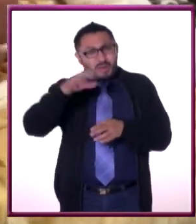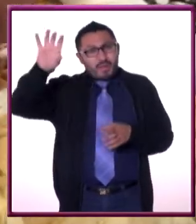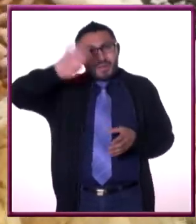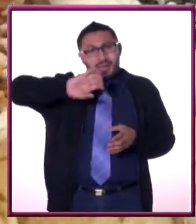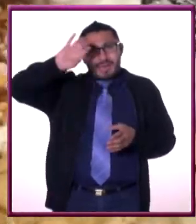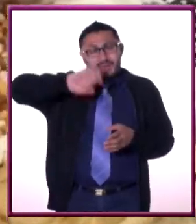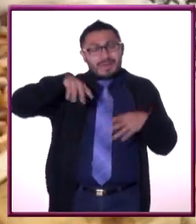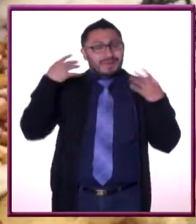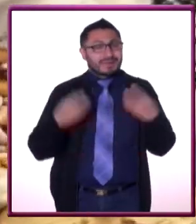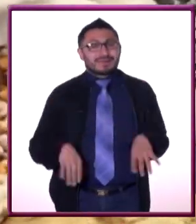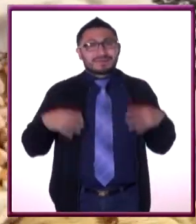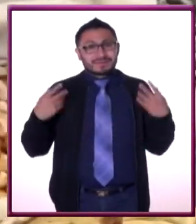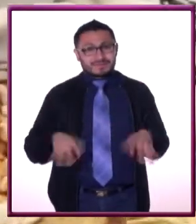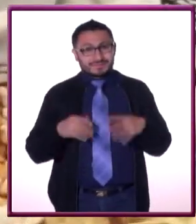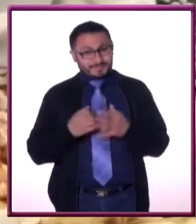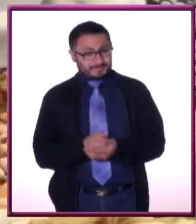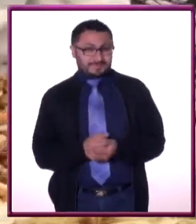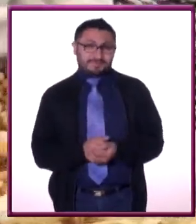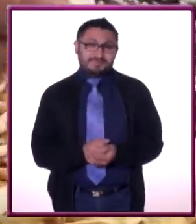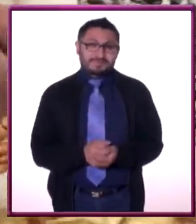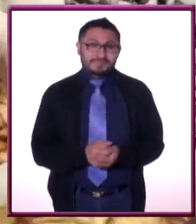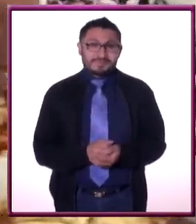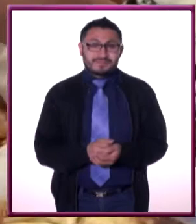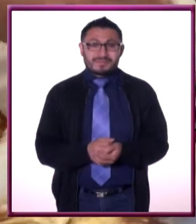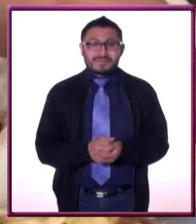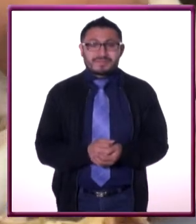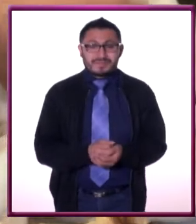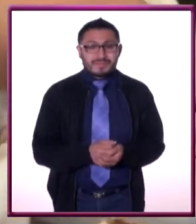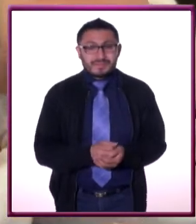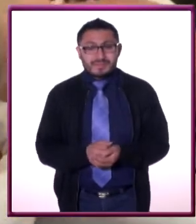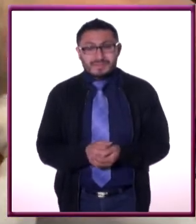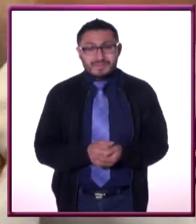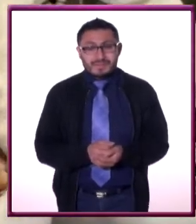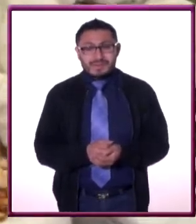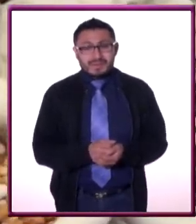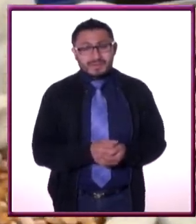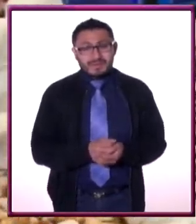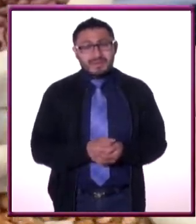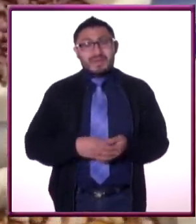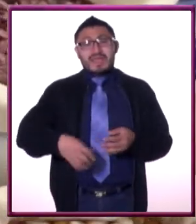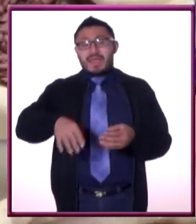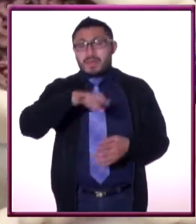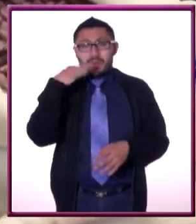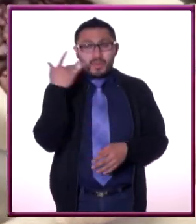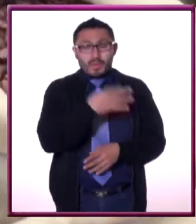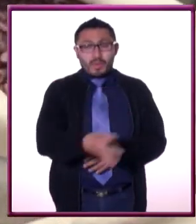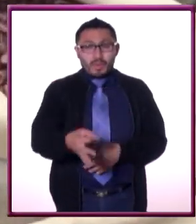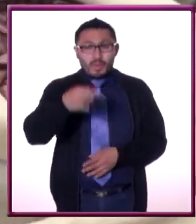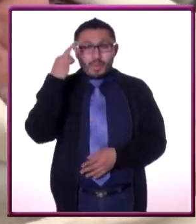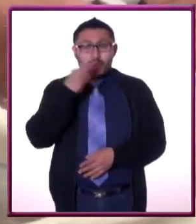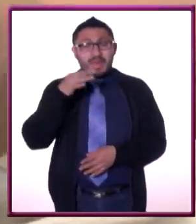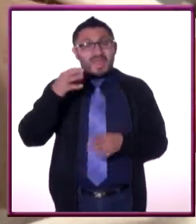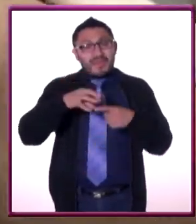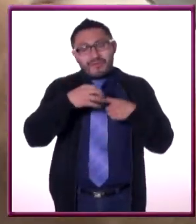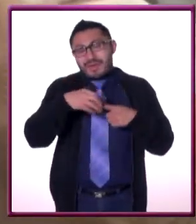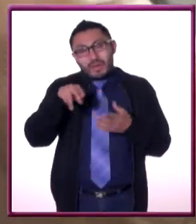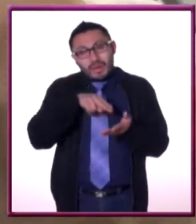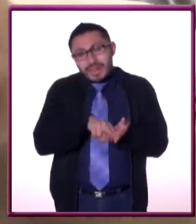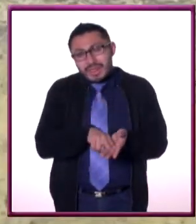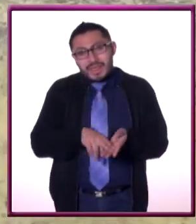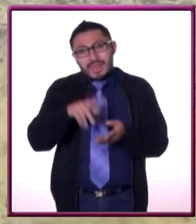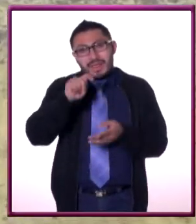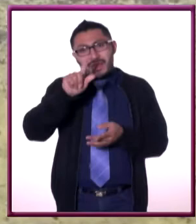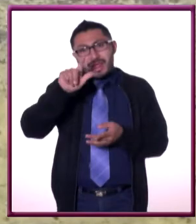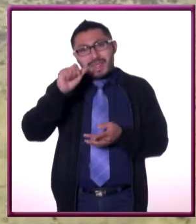cereal, pues la culinaria lo dice, los moros con cristianos, pues el arroz blanco con frijoles negros,